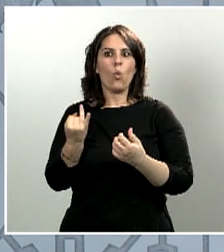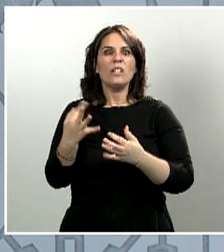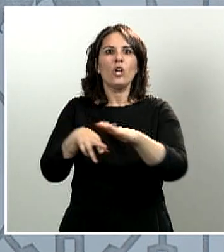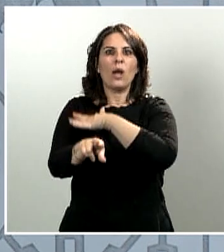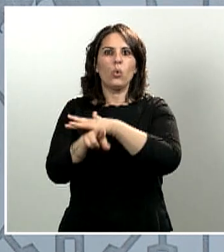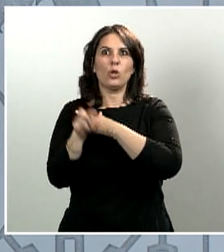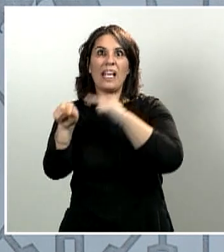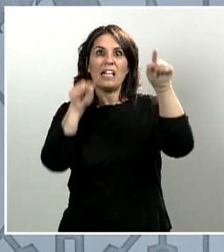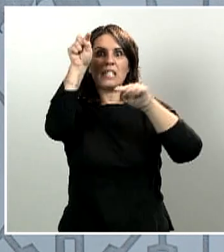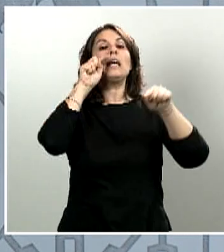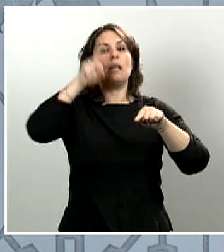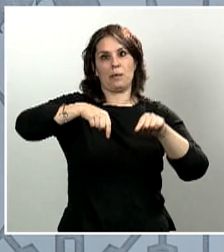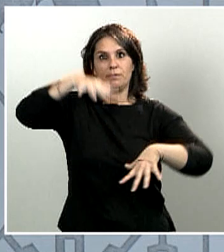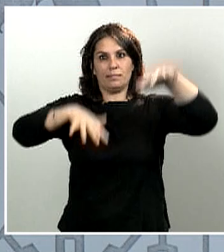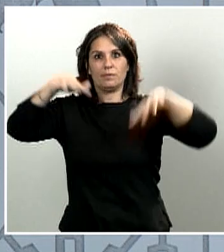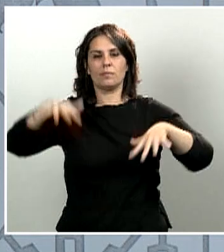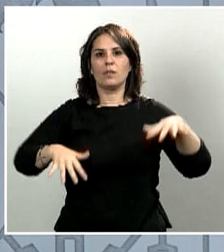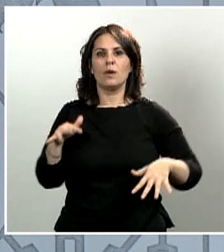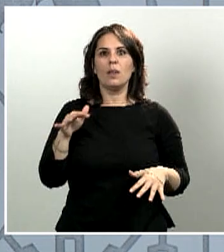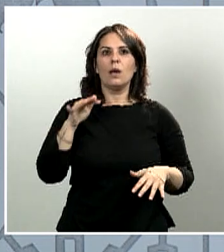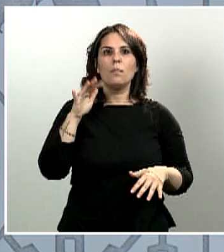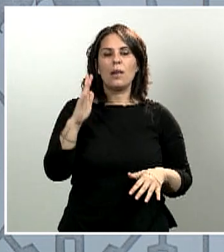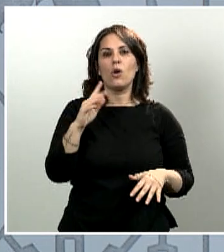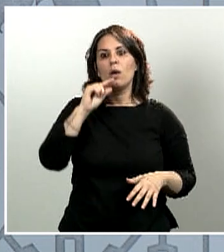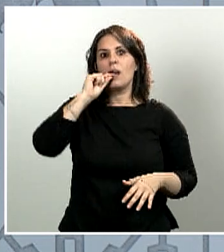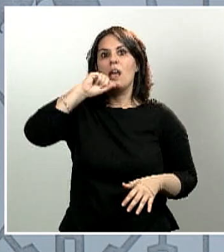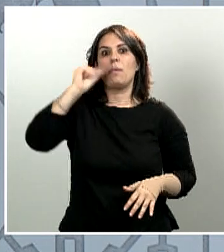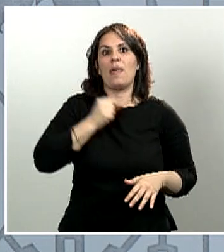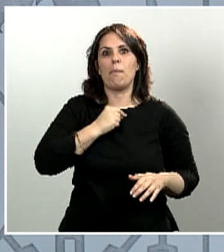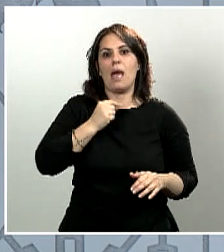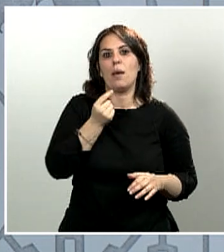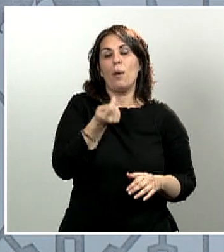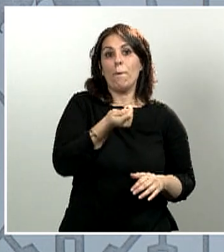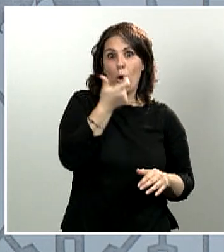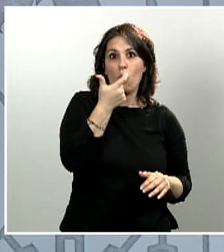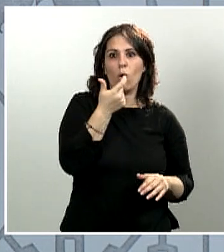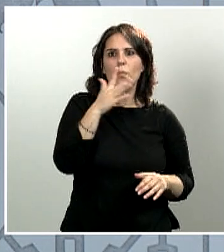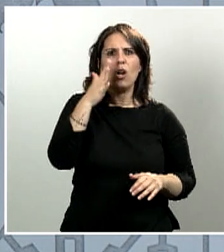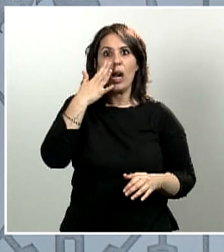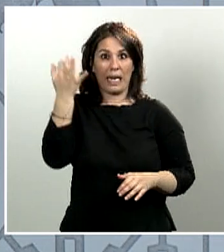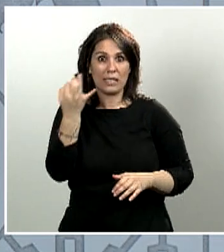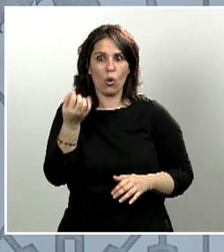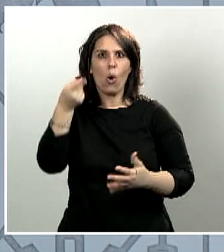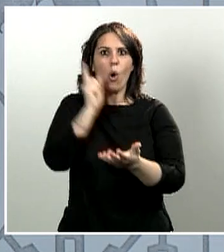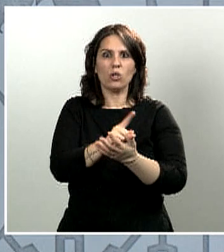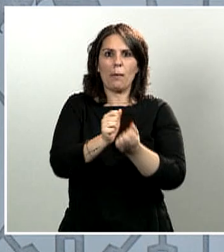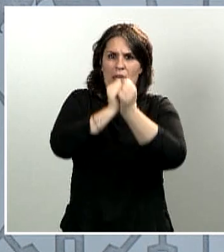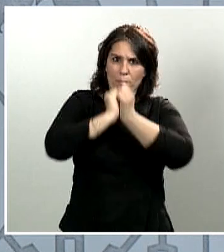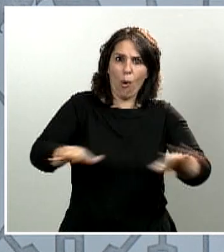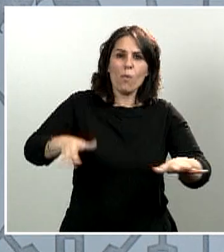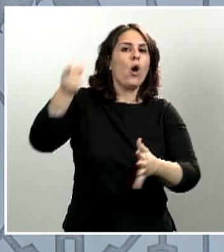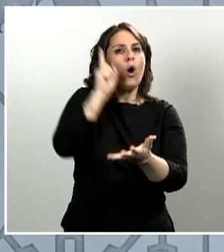aunque potencialmente menores, pero ante ese riesgo no podemos permitir que nuestro sistema sanitario vuelva a sufrir la tensión que ha